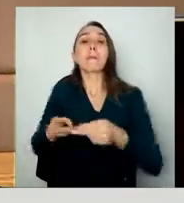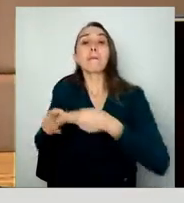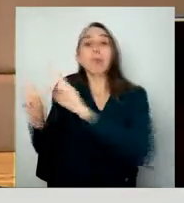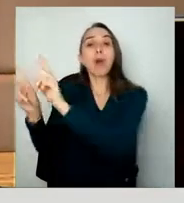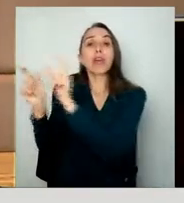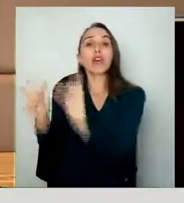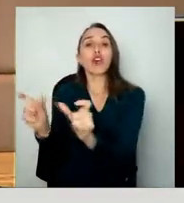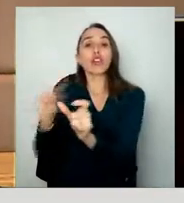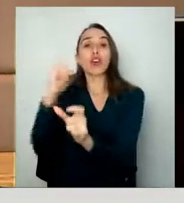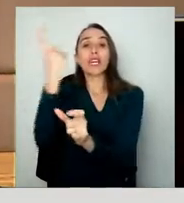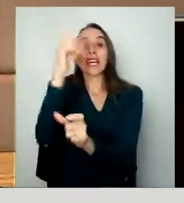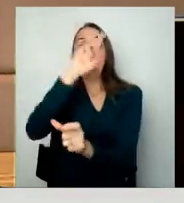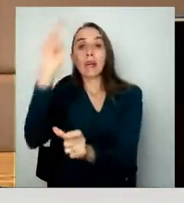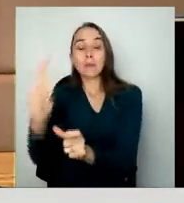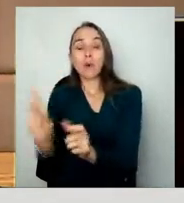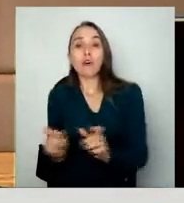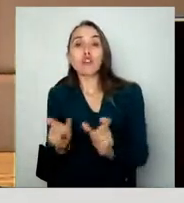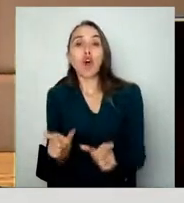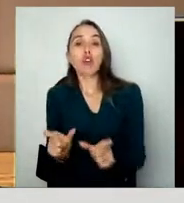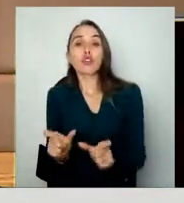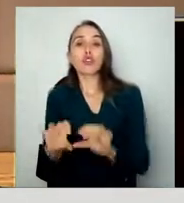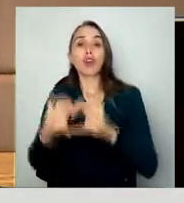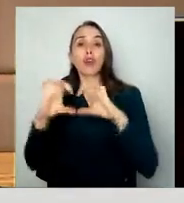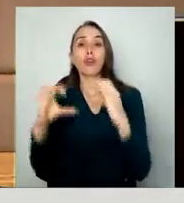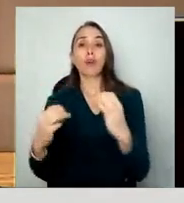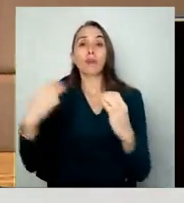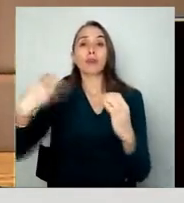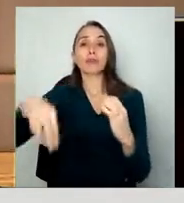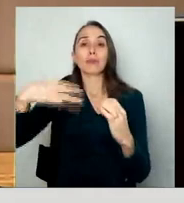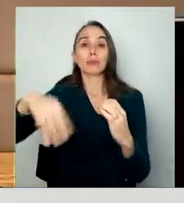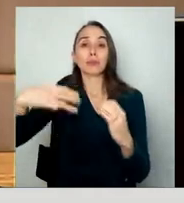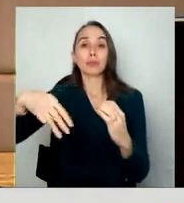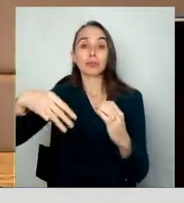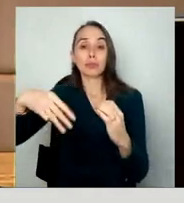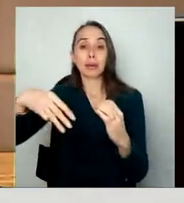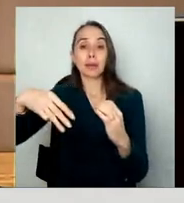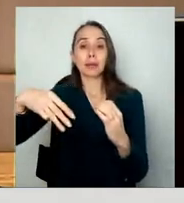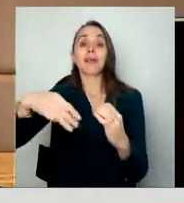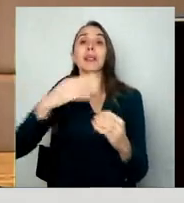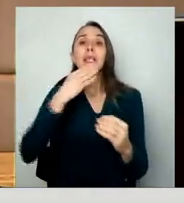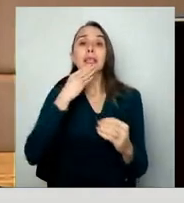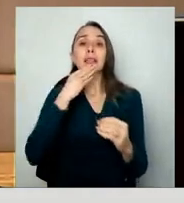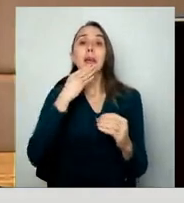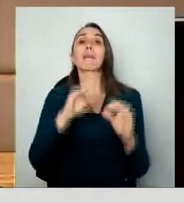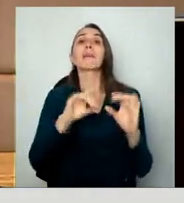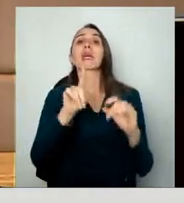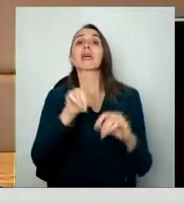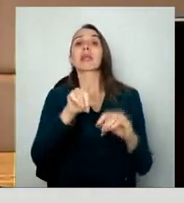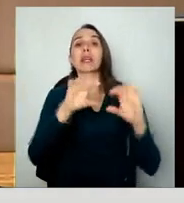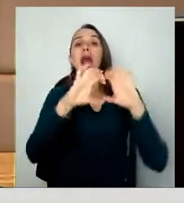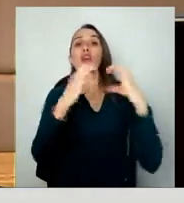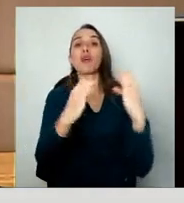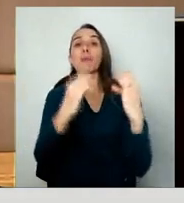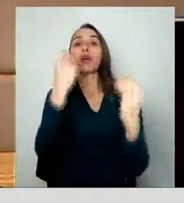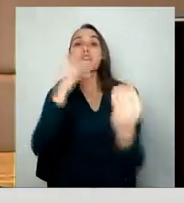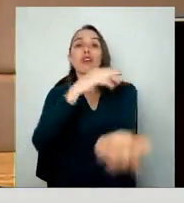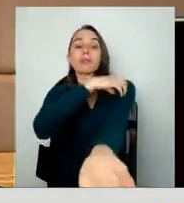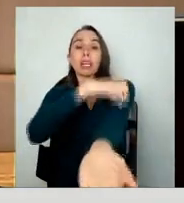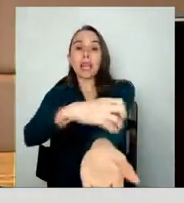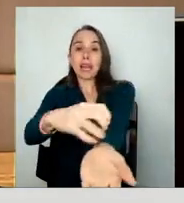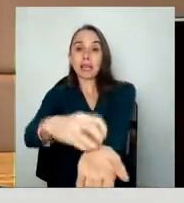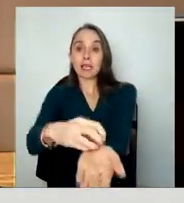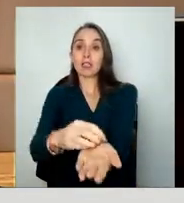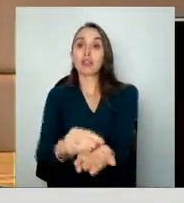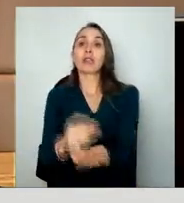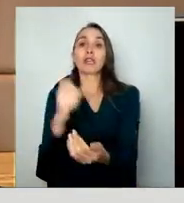pueda tener fiscalización de las corporaciones tanto municipales como regionales y para la rígido que es la gestión